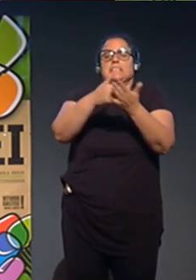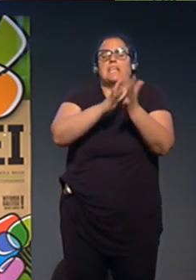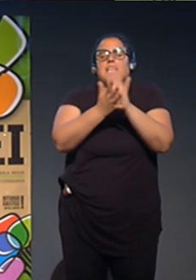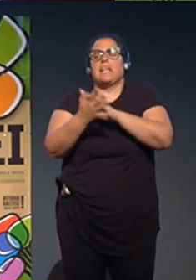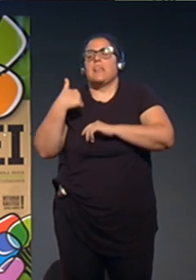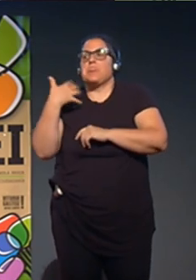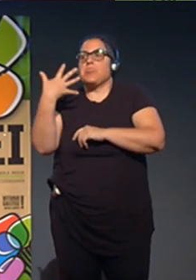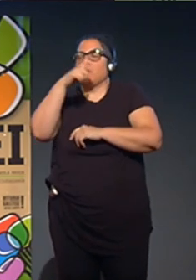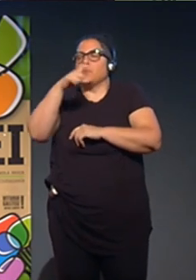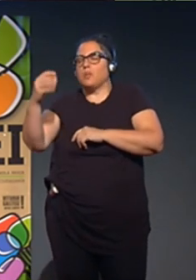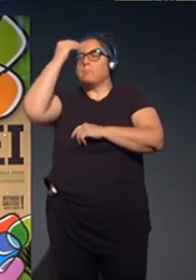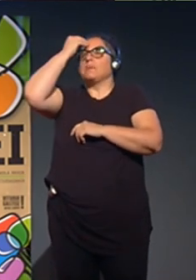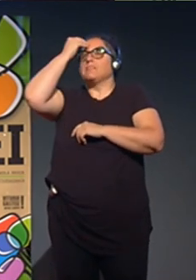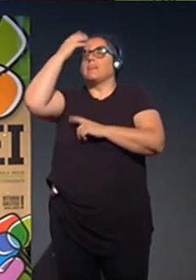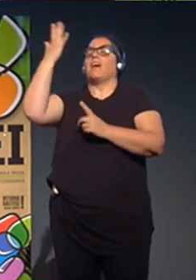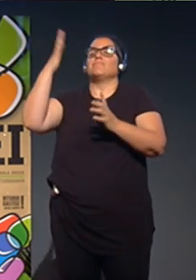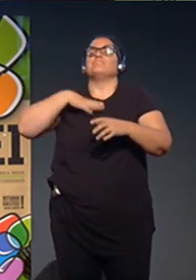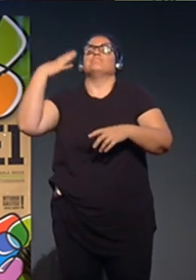posibilidad Así que